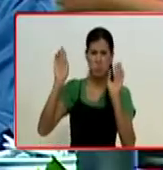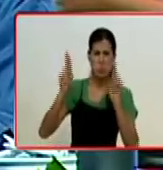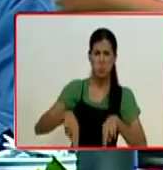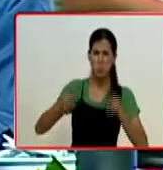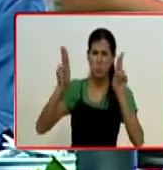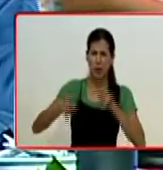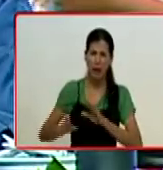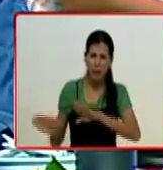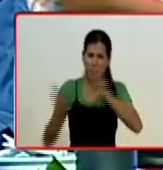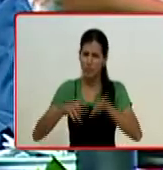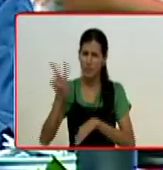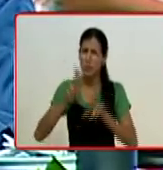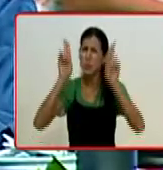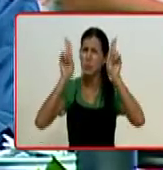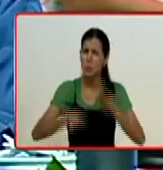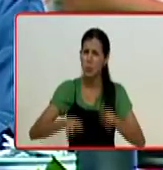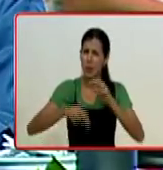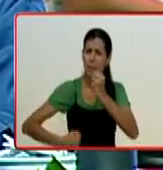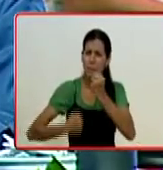manifestó jamás.